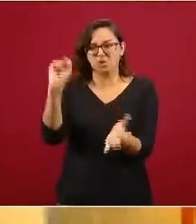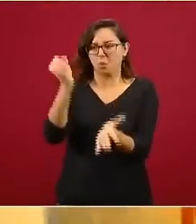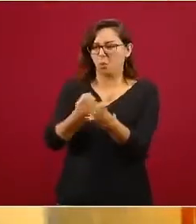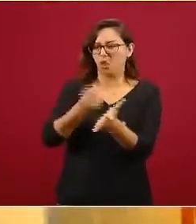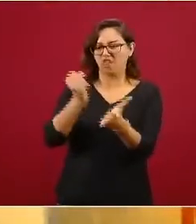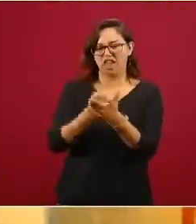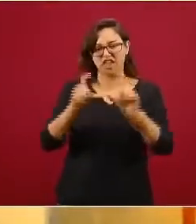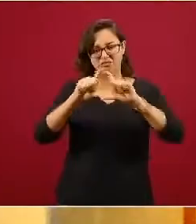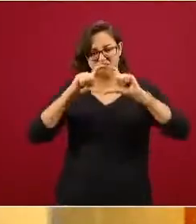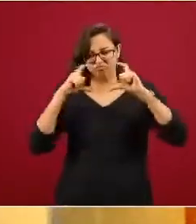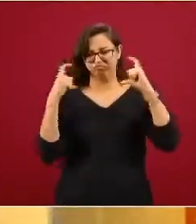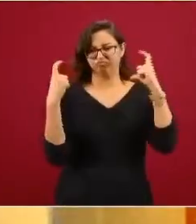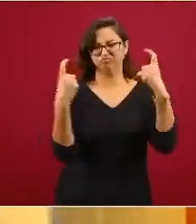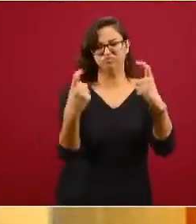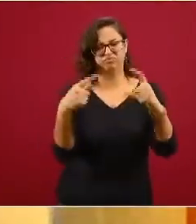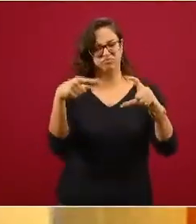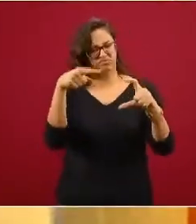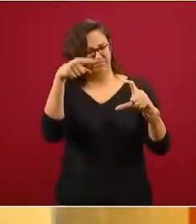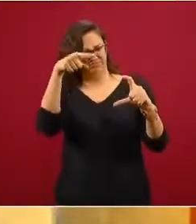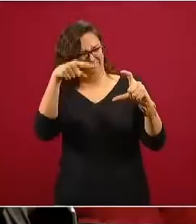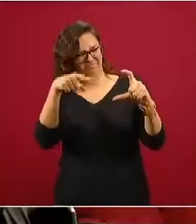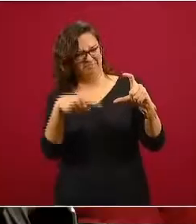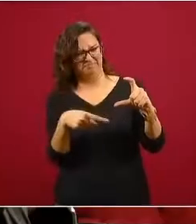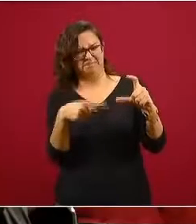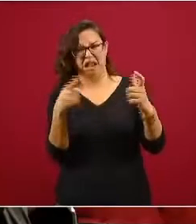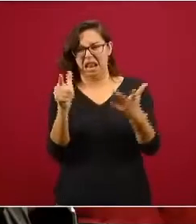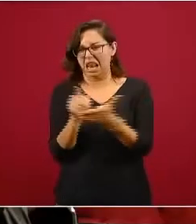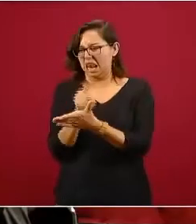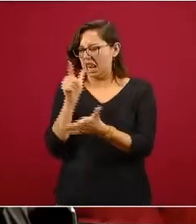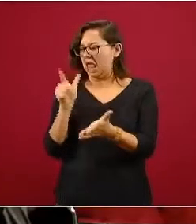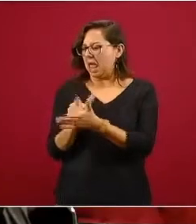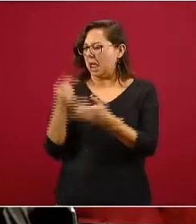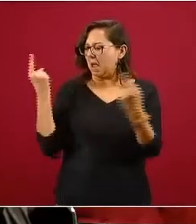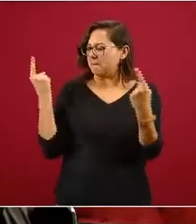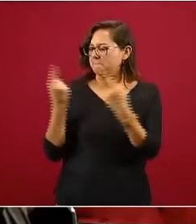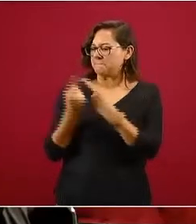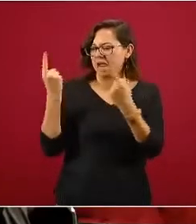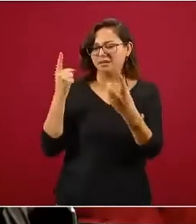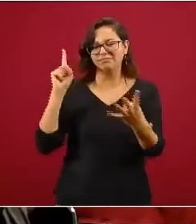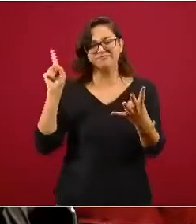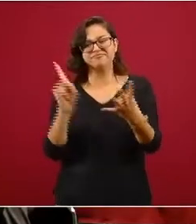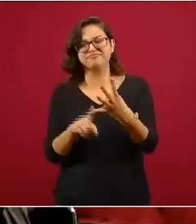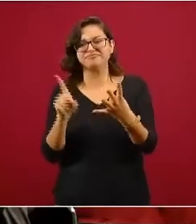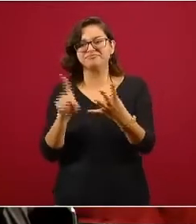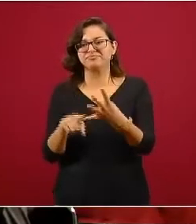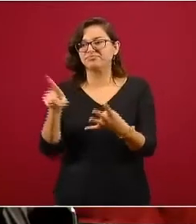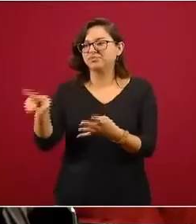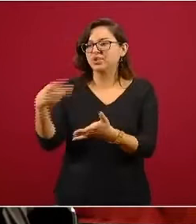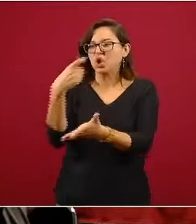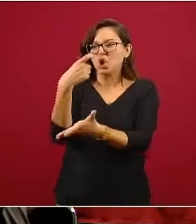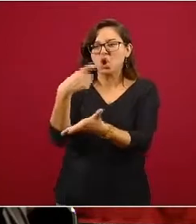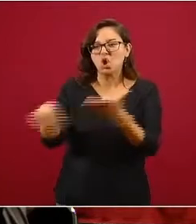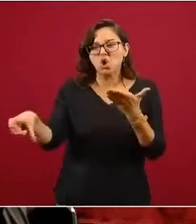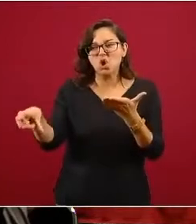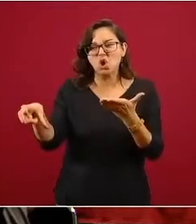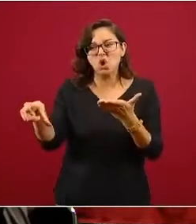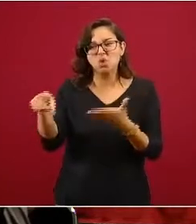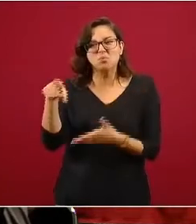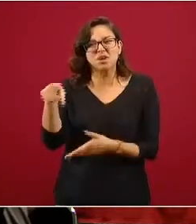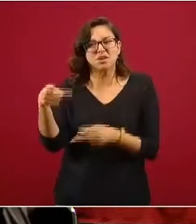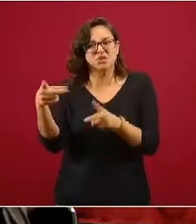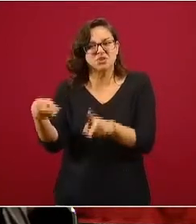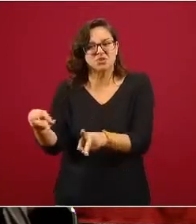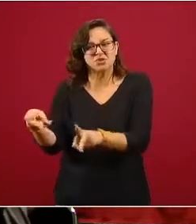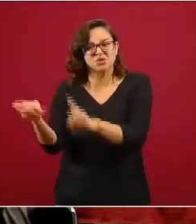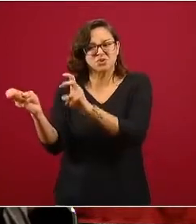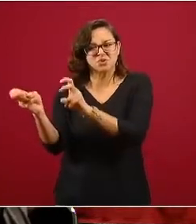que marca las leyes mexicanas, adquiridas en el mercado ilegal, en el huachicol. La palabra